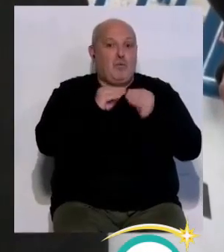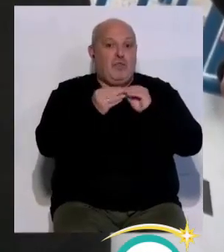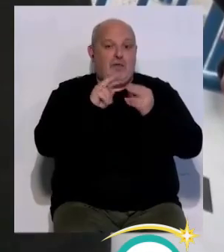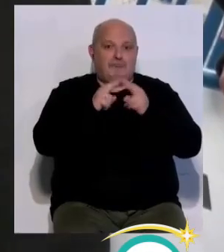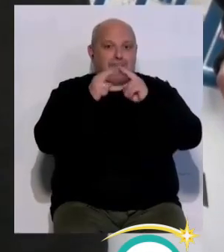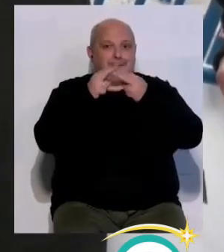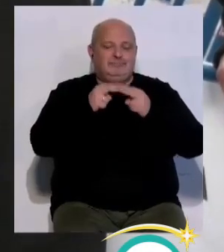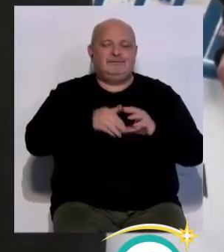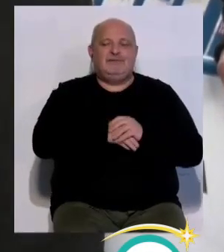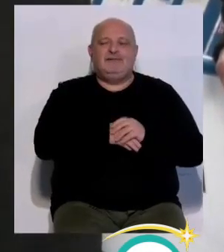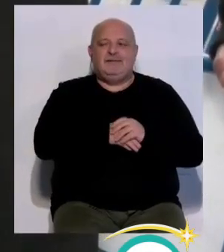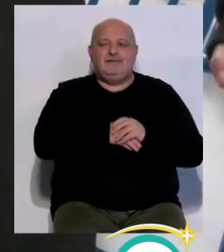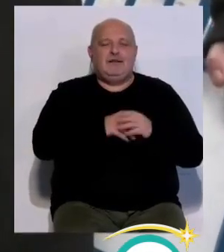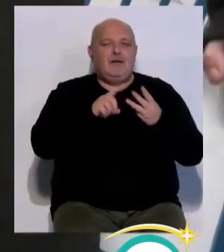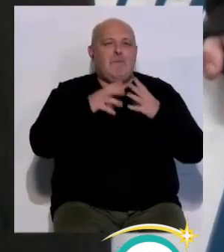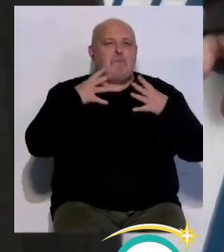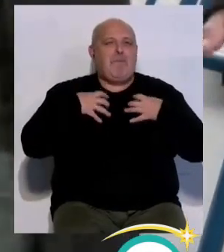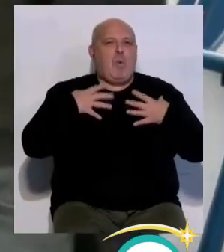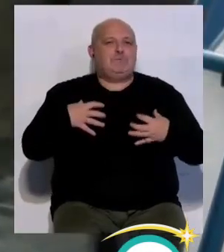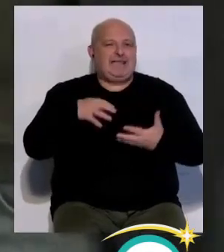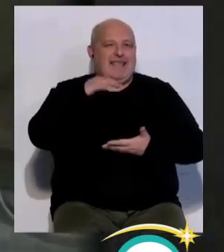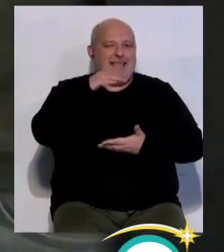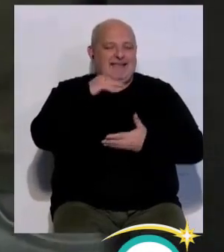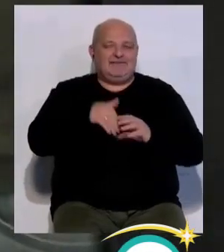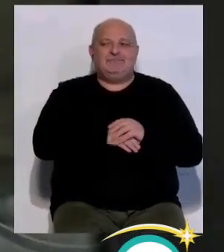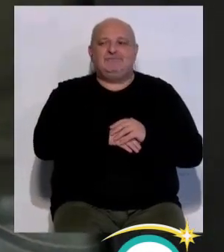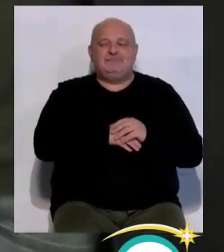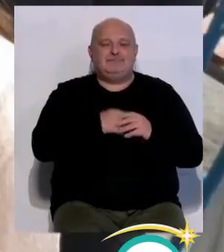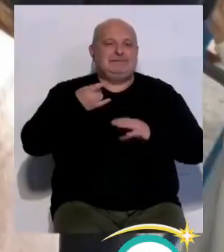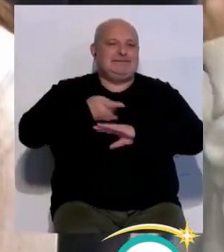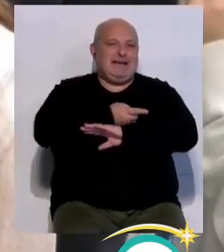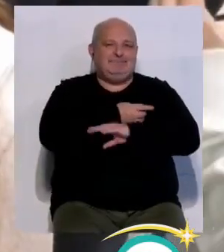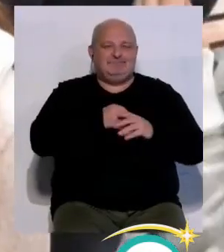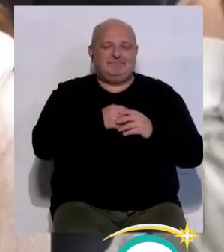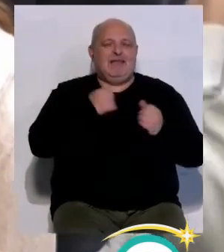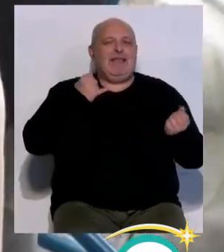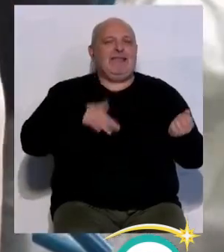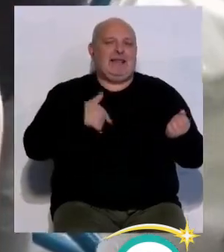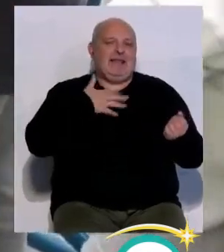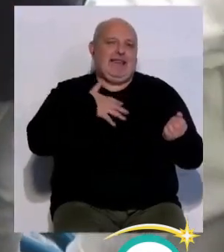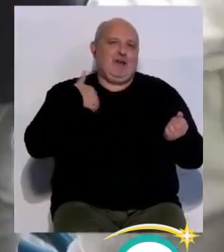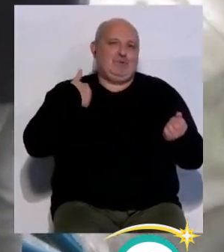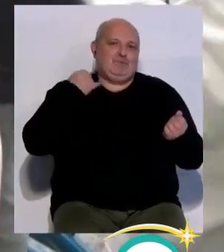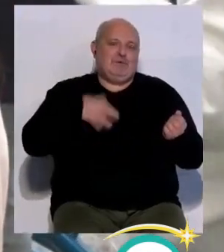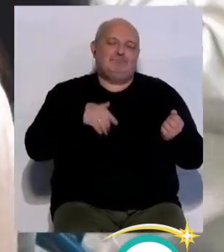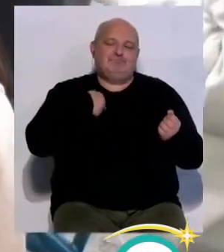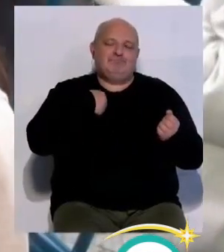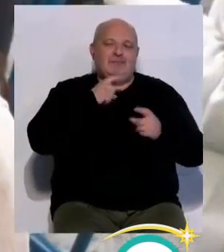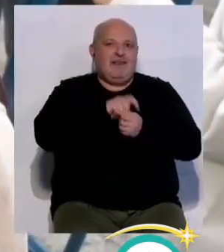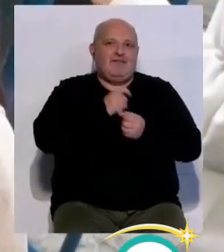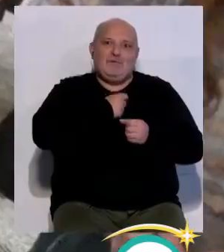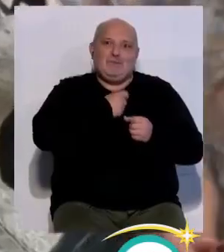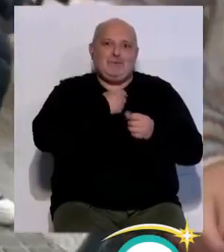3D, un peluche y un tren. Una guitarra. Sí, estoy